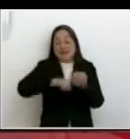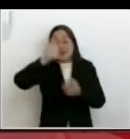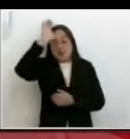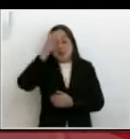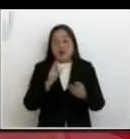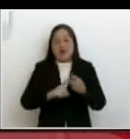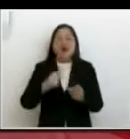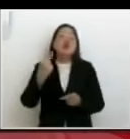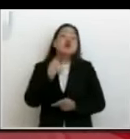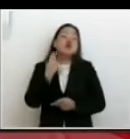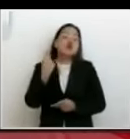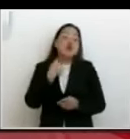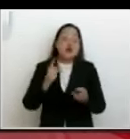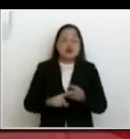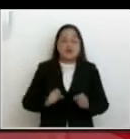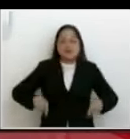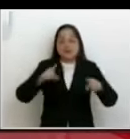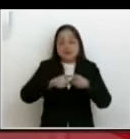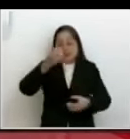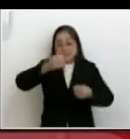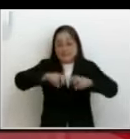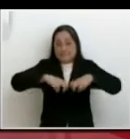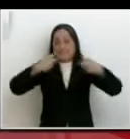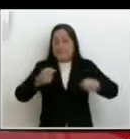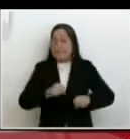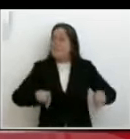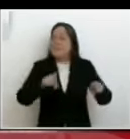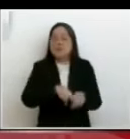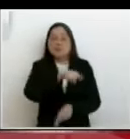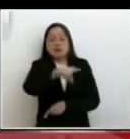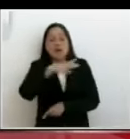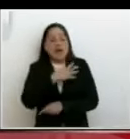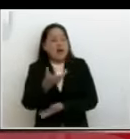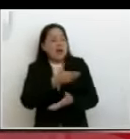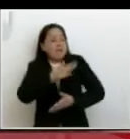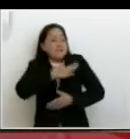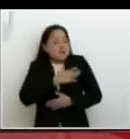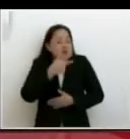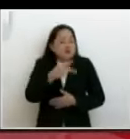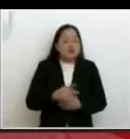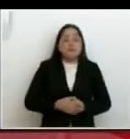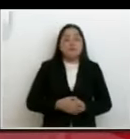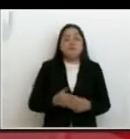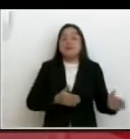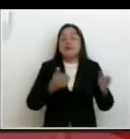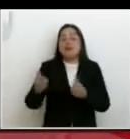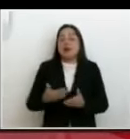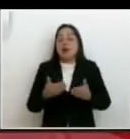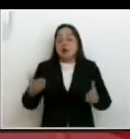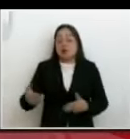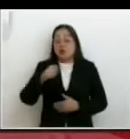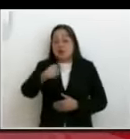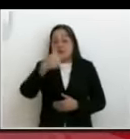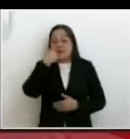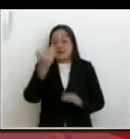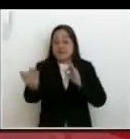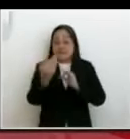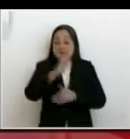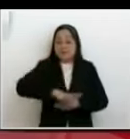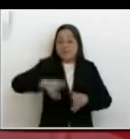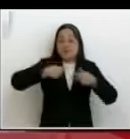de Coahuila y hasta sus magistraturas. ¿Quieren hablar de sobrerepresentación? ¿Por qué no le dicen al pueblo de México que